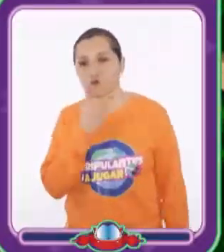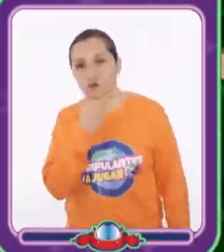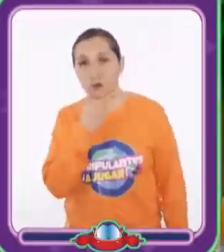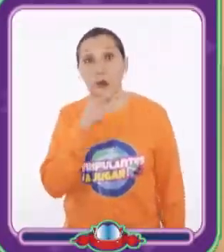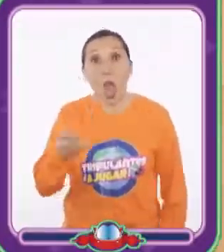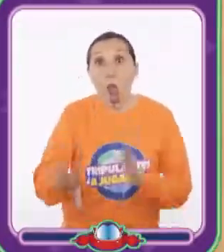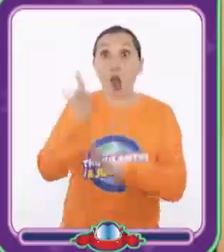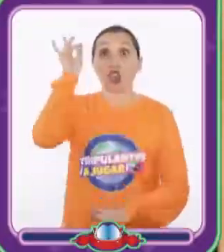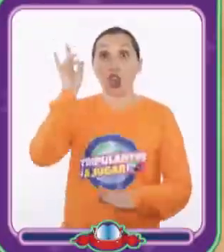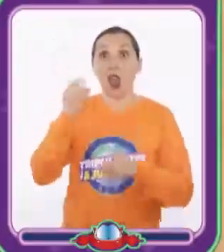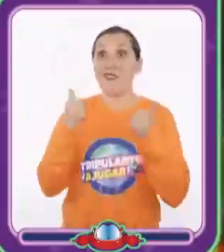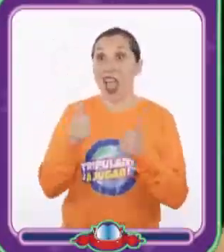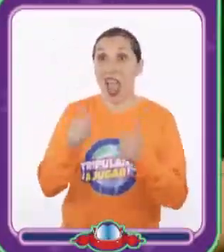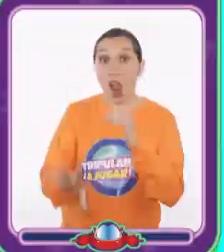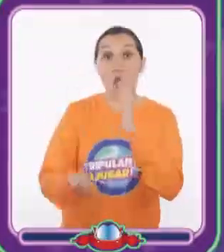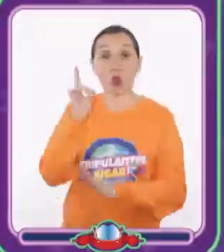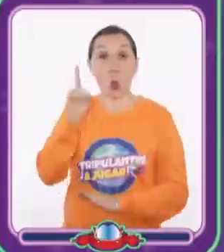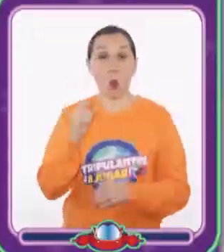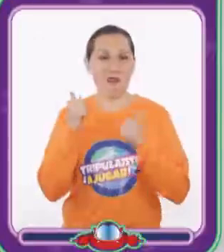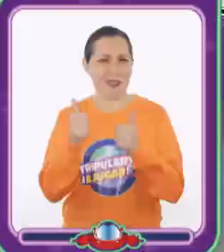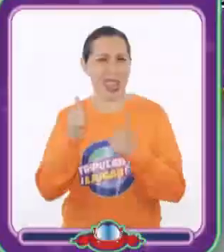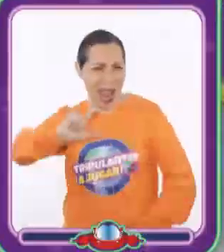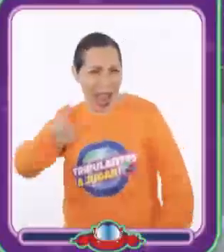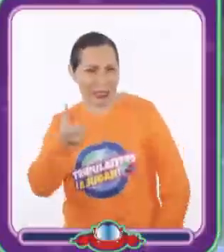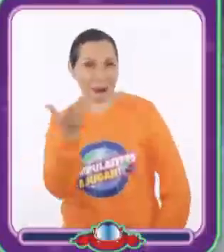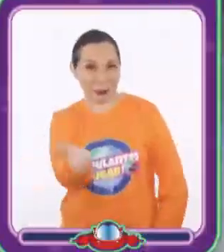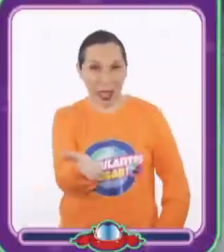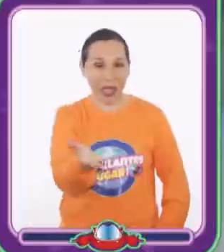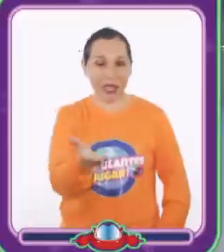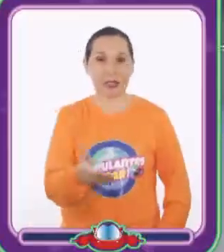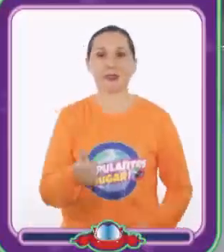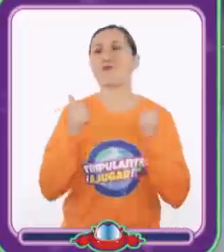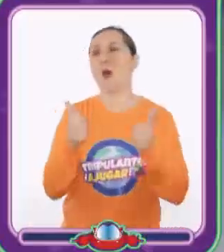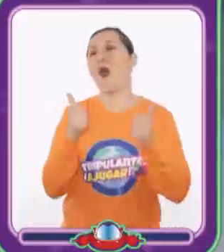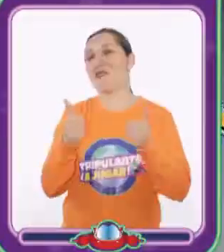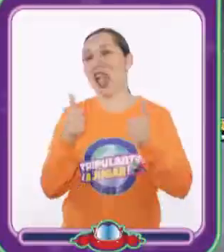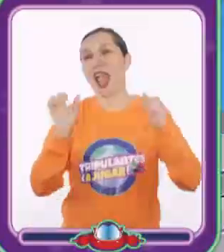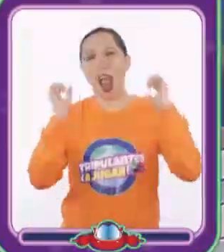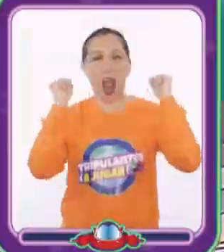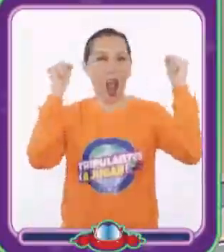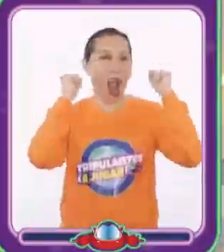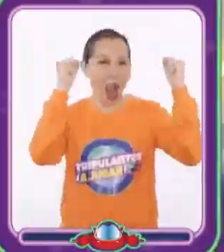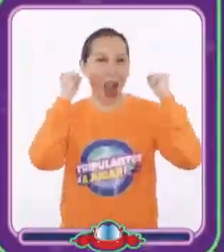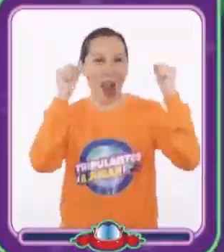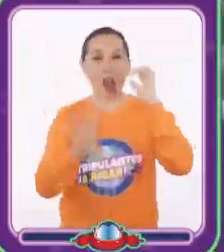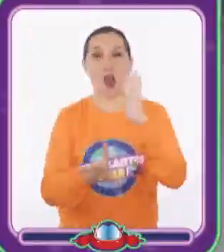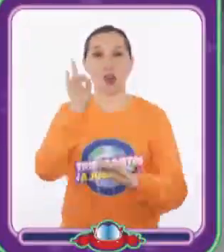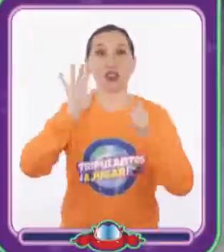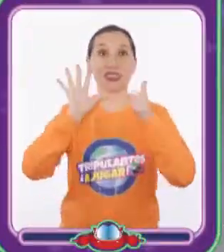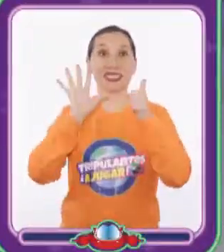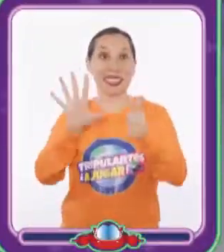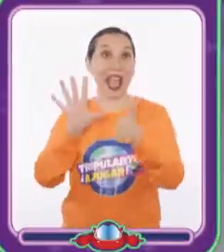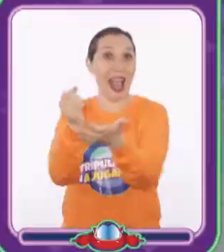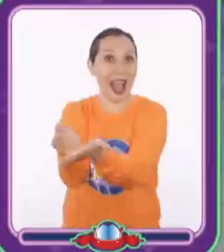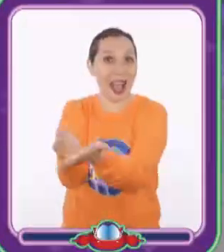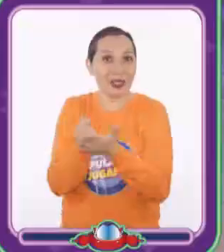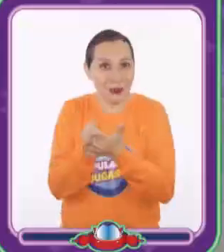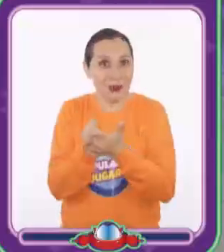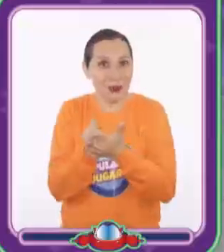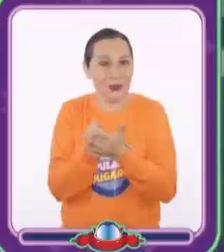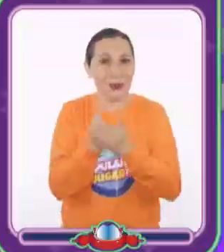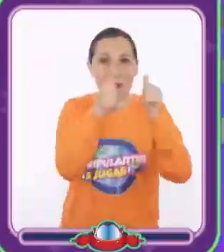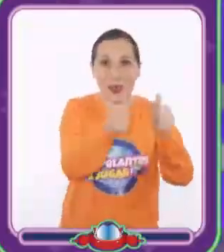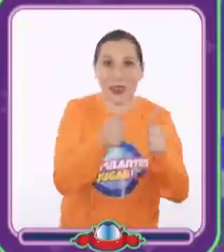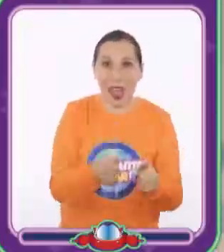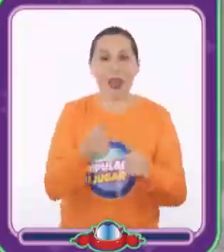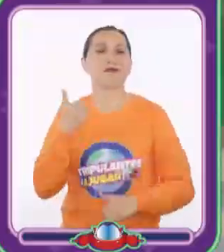Otra. ¡La encontró! ¡Ahí hay una! ¡Muy bien, Gaspar! ¡Y... ¡Muy bien! ¡Encontraron las seis pistas!